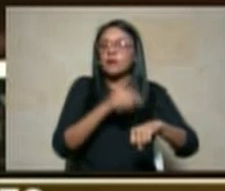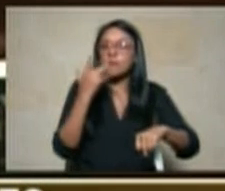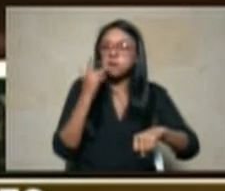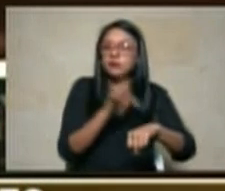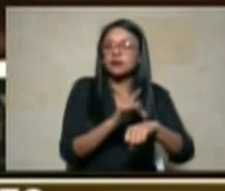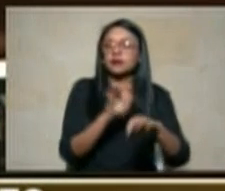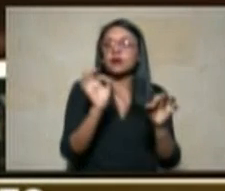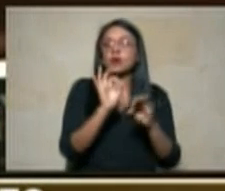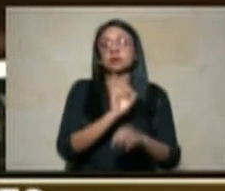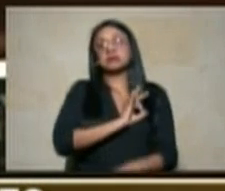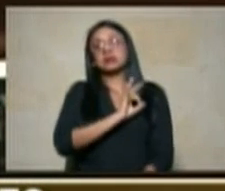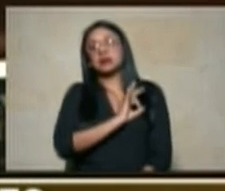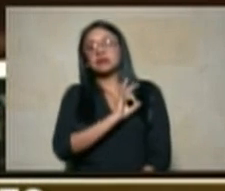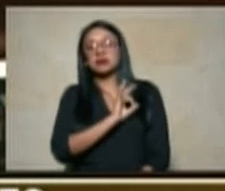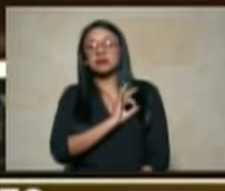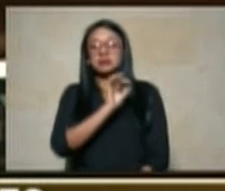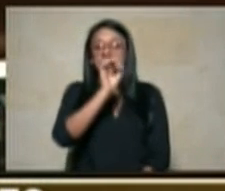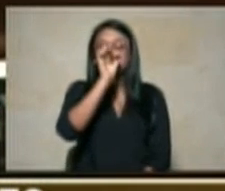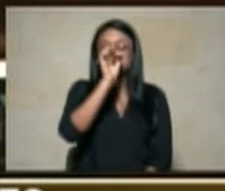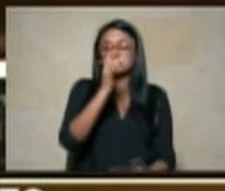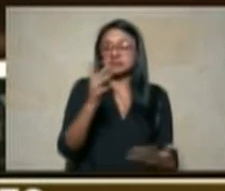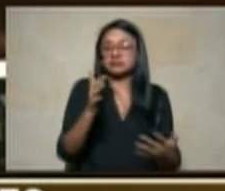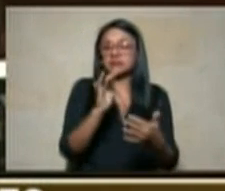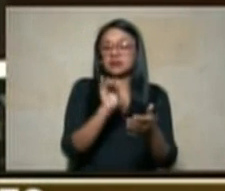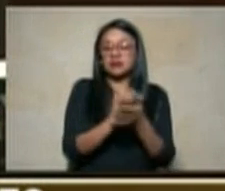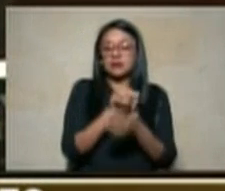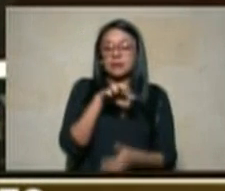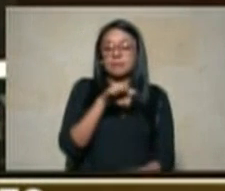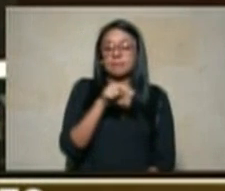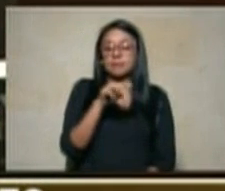a convocar estas comisiones. Gracias, señor presidente.